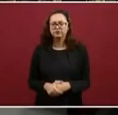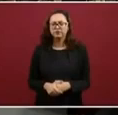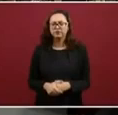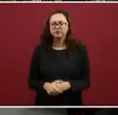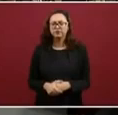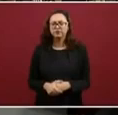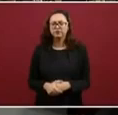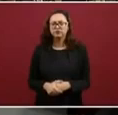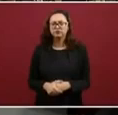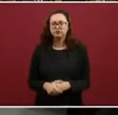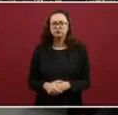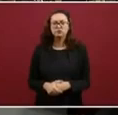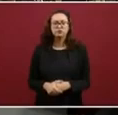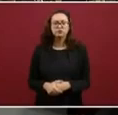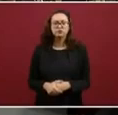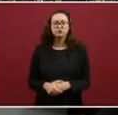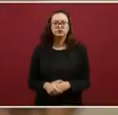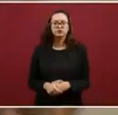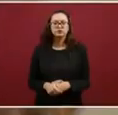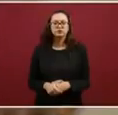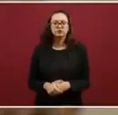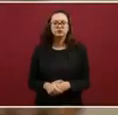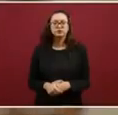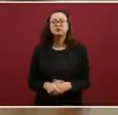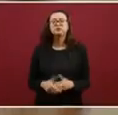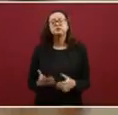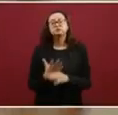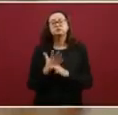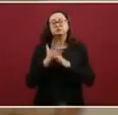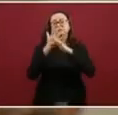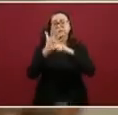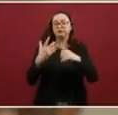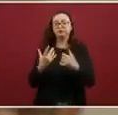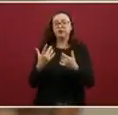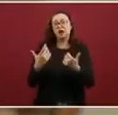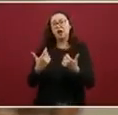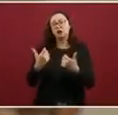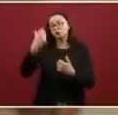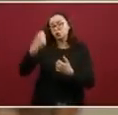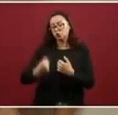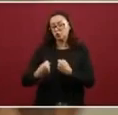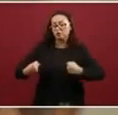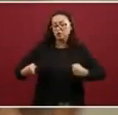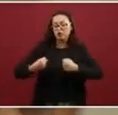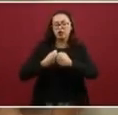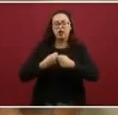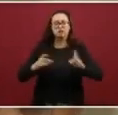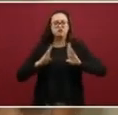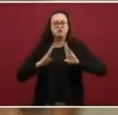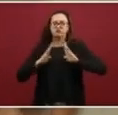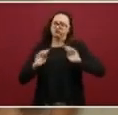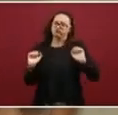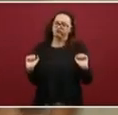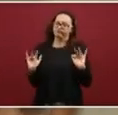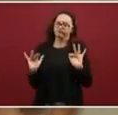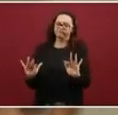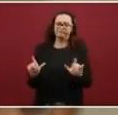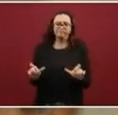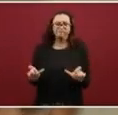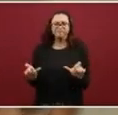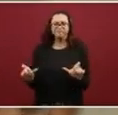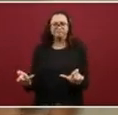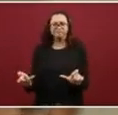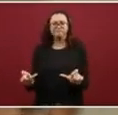que se va a militarizar la frontera sur. Me llamó mucho la atención que en esta comisión especial está